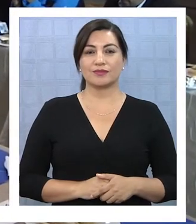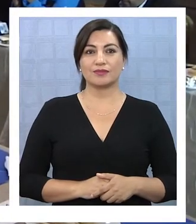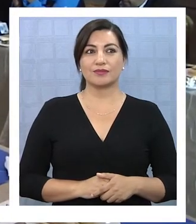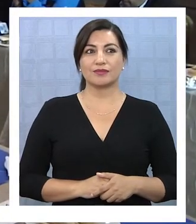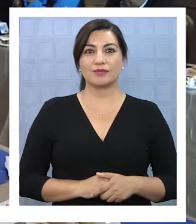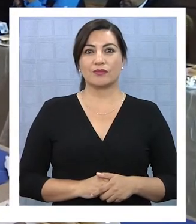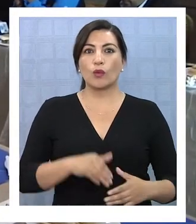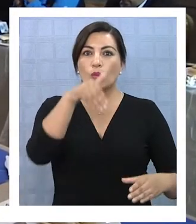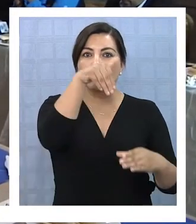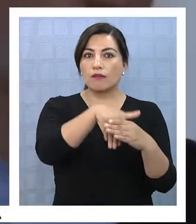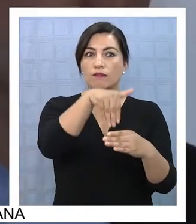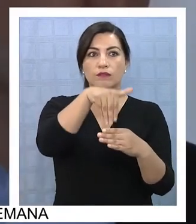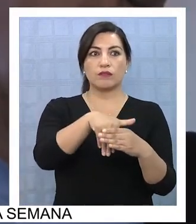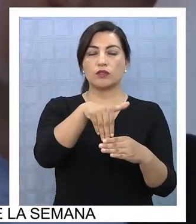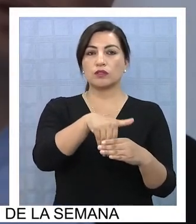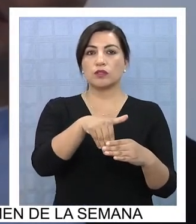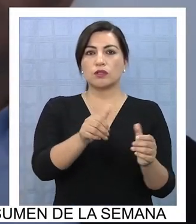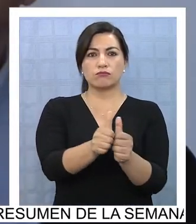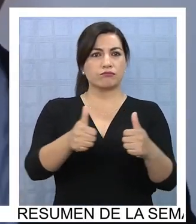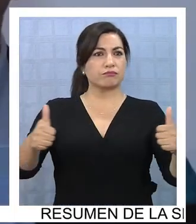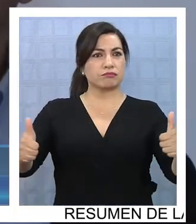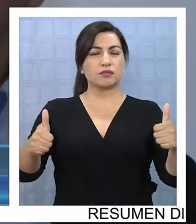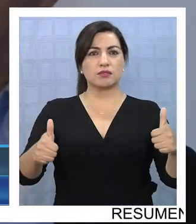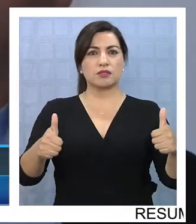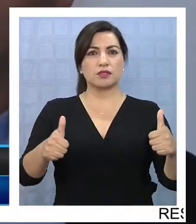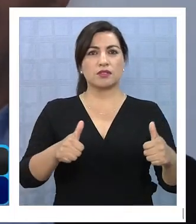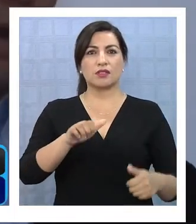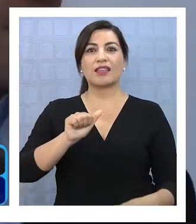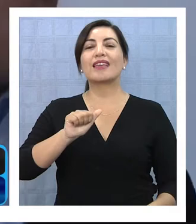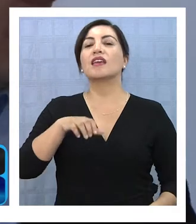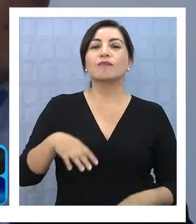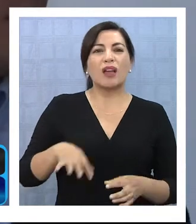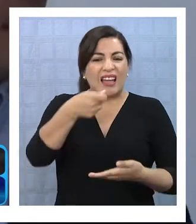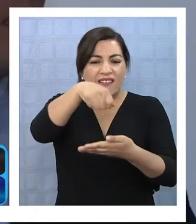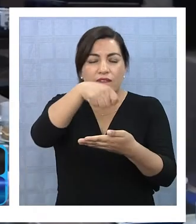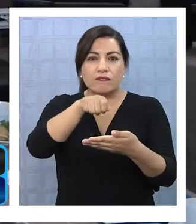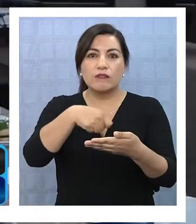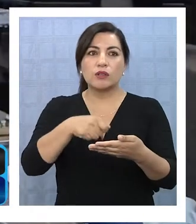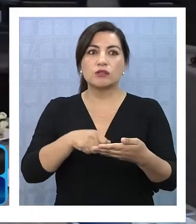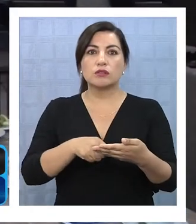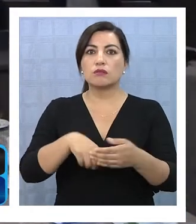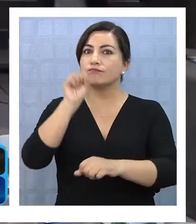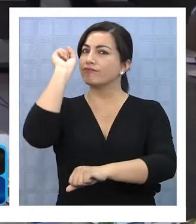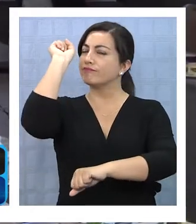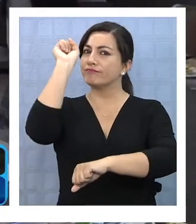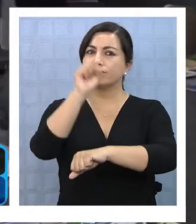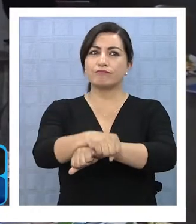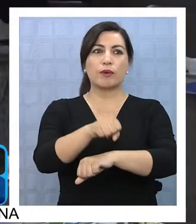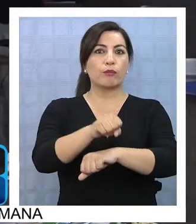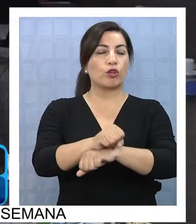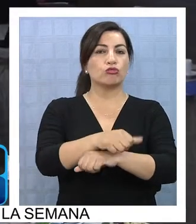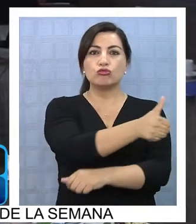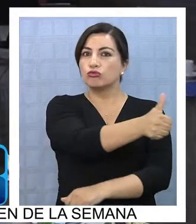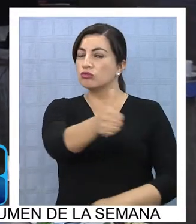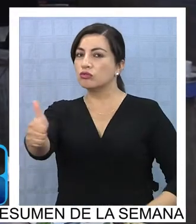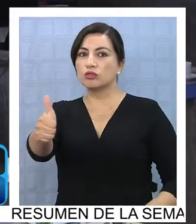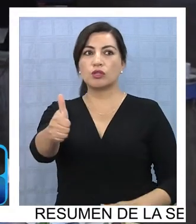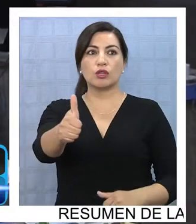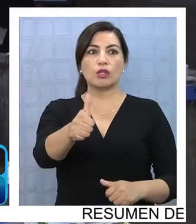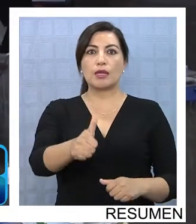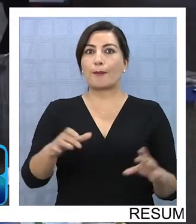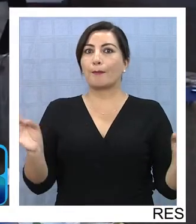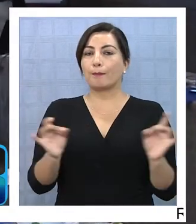Con la votación convocada por el Jurado del Servicio de Evaluación Ambiental, fue aprobado por unanimidad el estudio de impacto